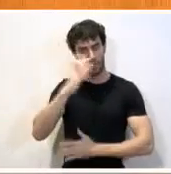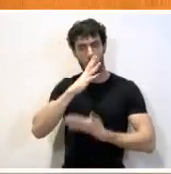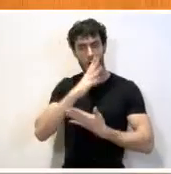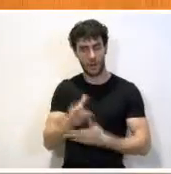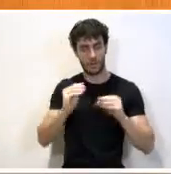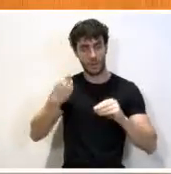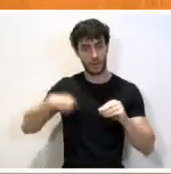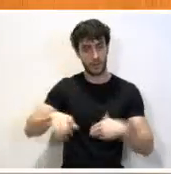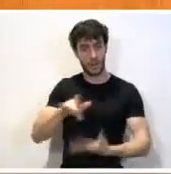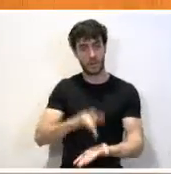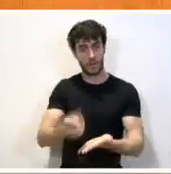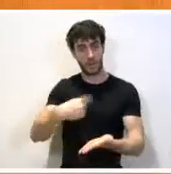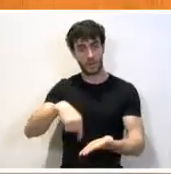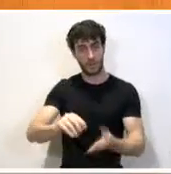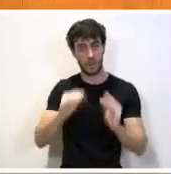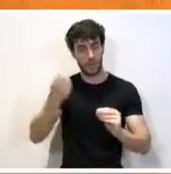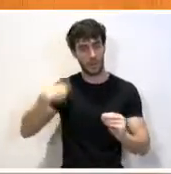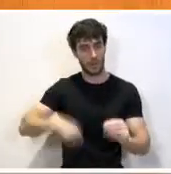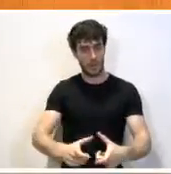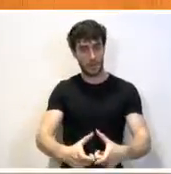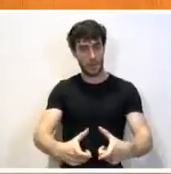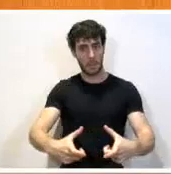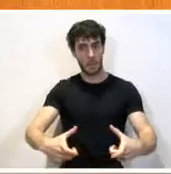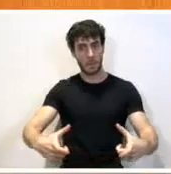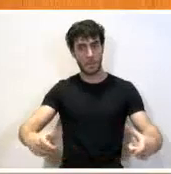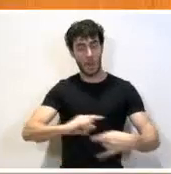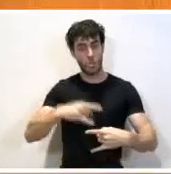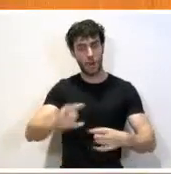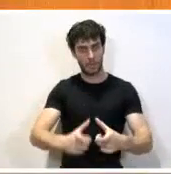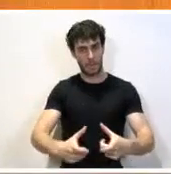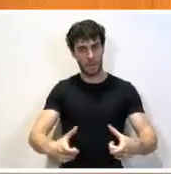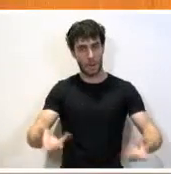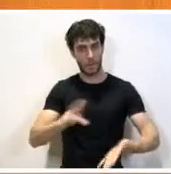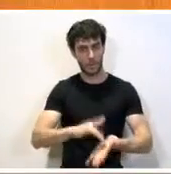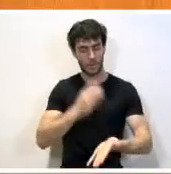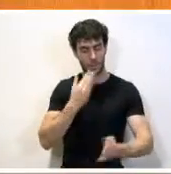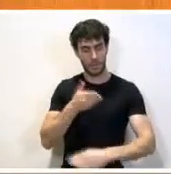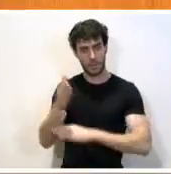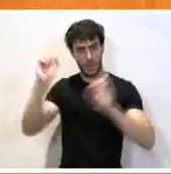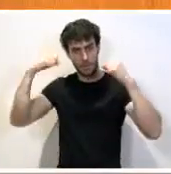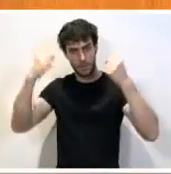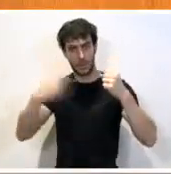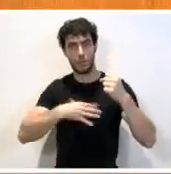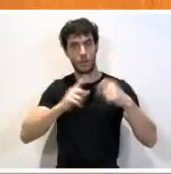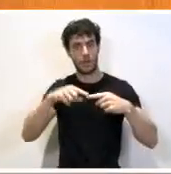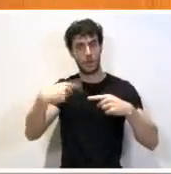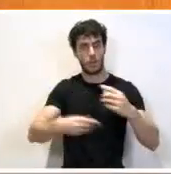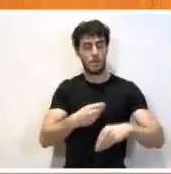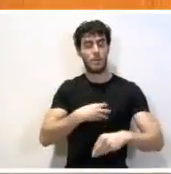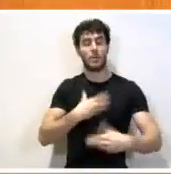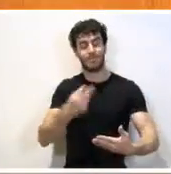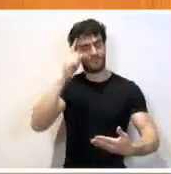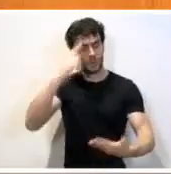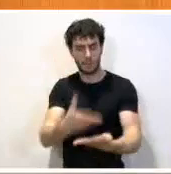profesional y cuando estamos aumentando la formación profesional dual, cuando a lo mejor tengan que ir a las prácticas, a lo mejor ya no son las 8, a lo mejor ya son las 6, no